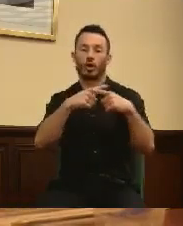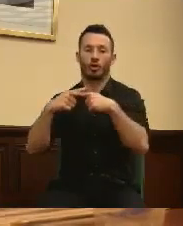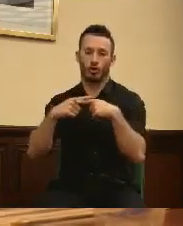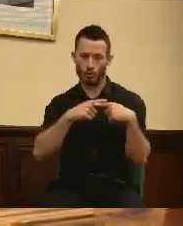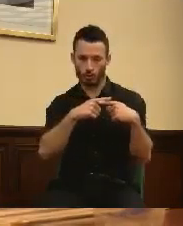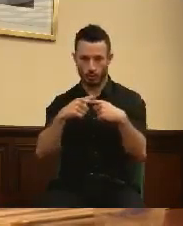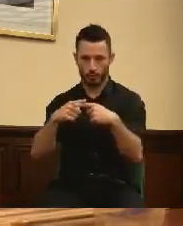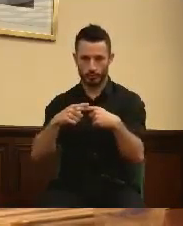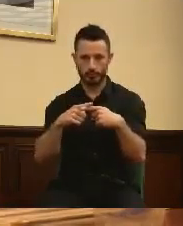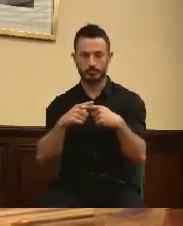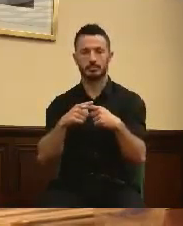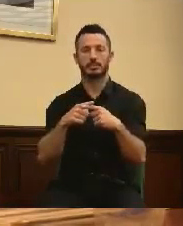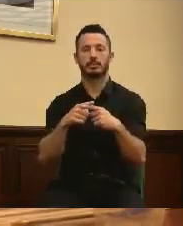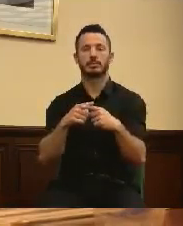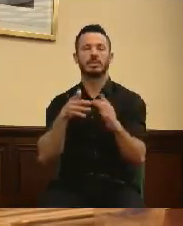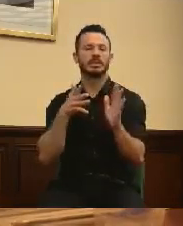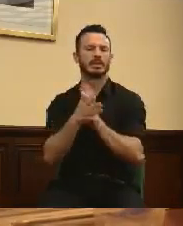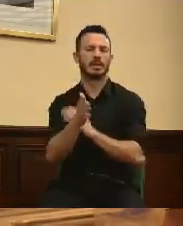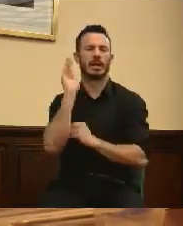república,